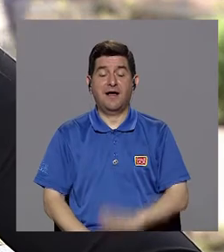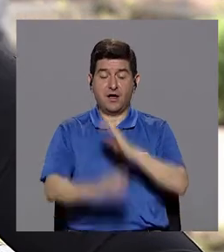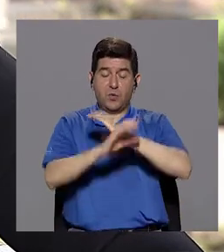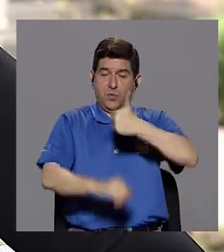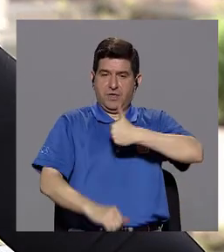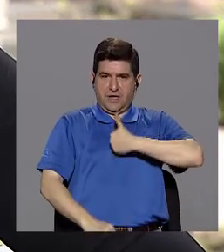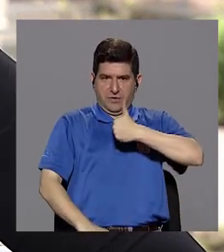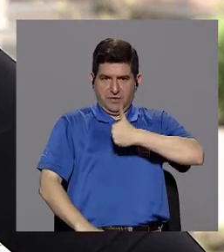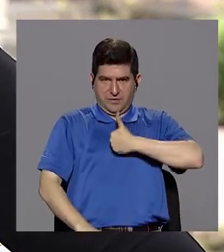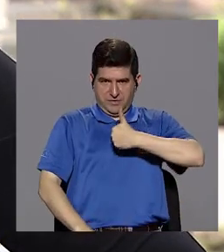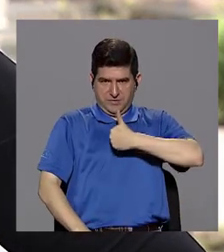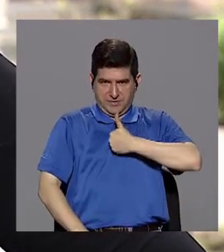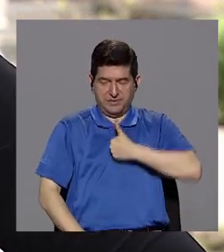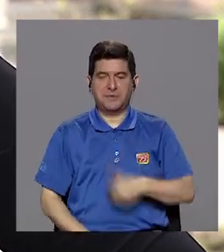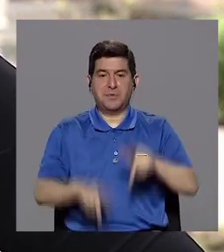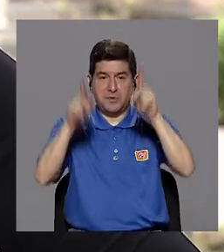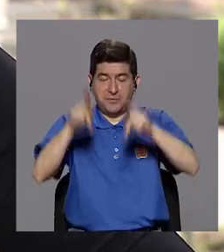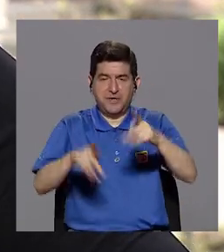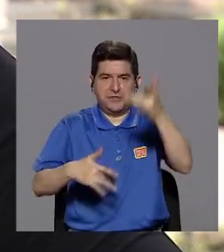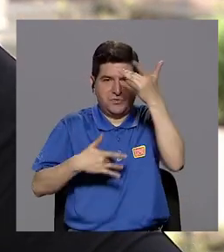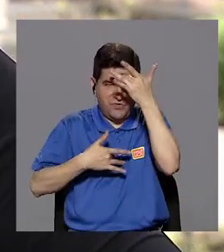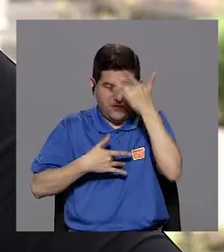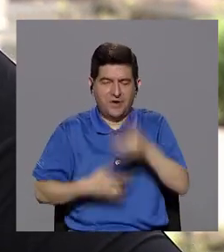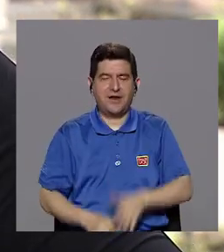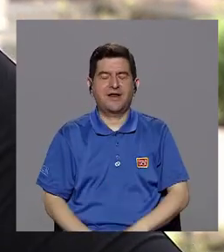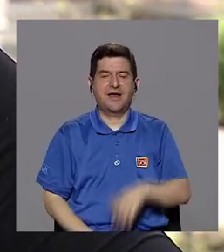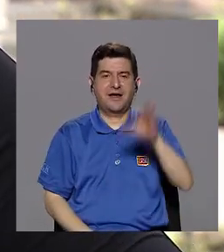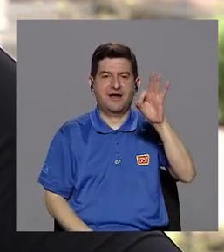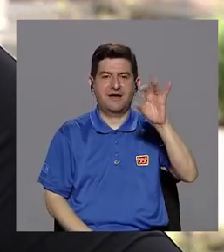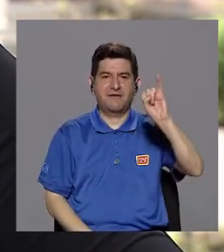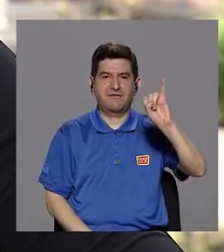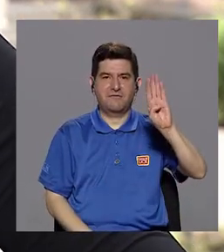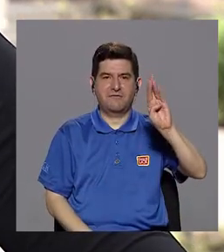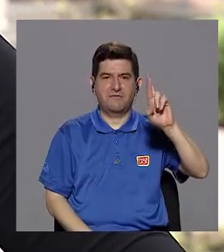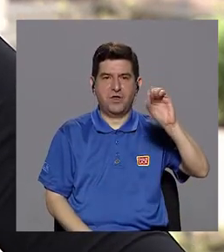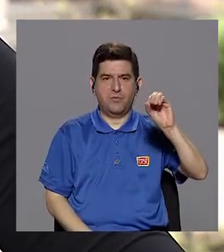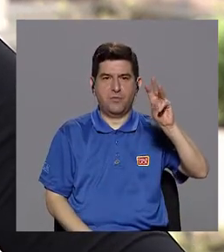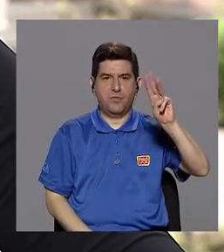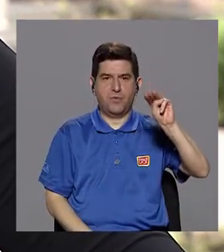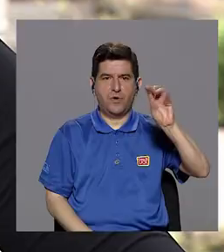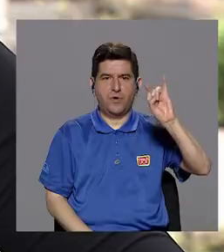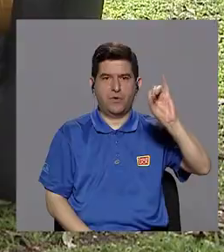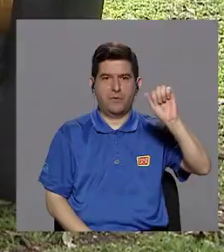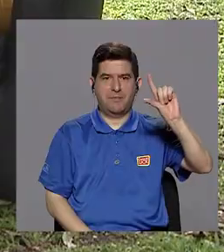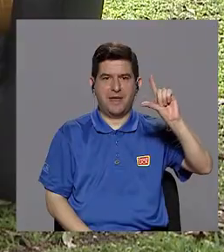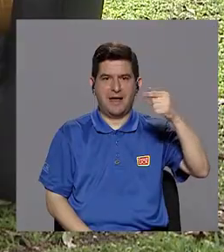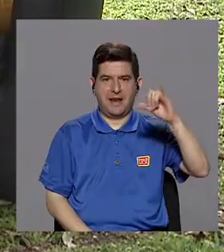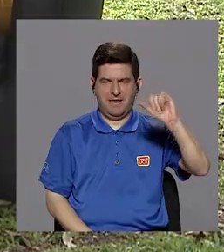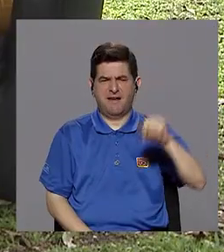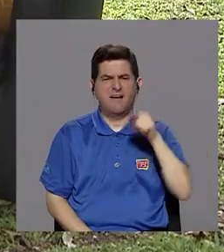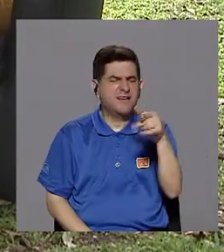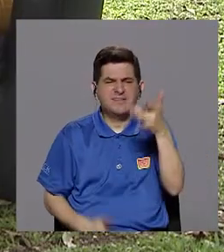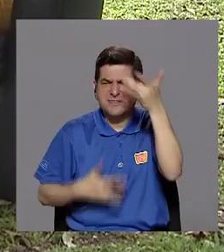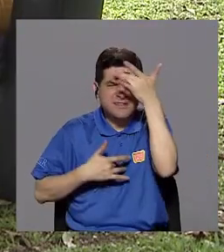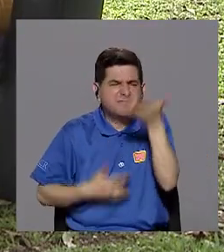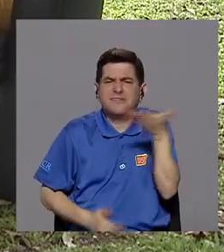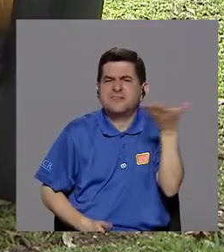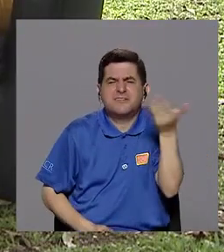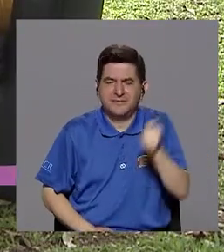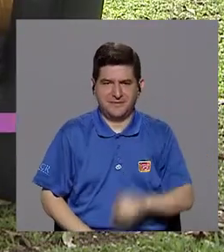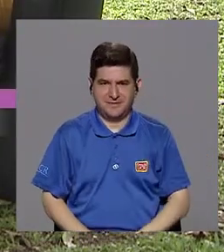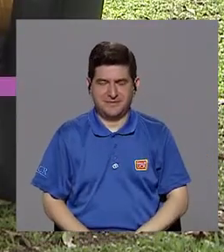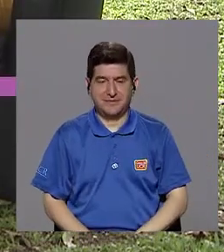del autocuidado en personas con fibromialgia. ¿Qué hemos escuchado de la fibromialgia? ¿Qué es la